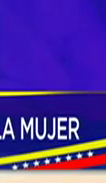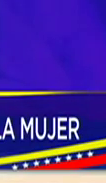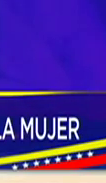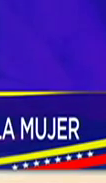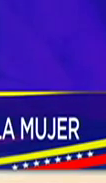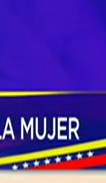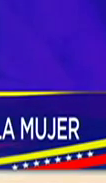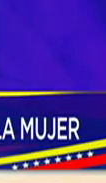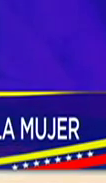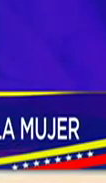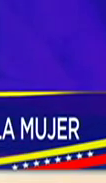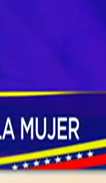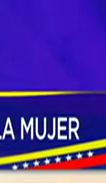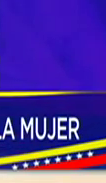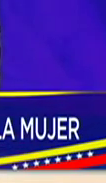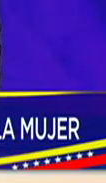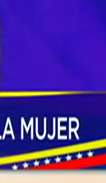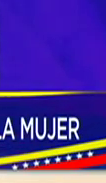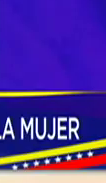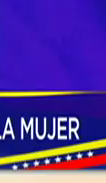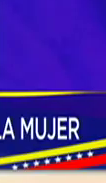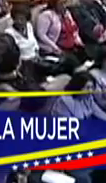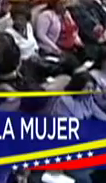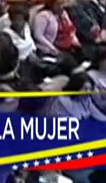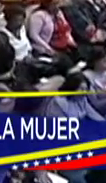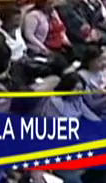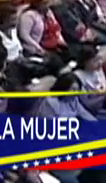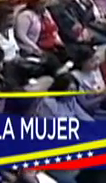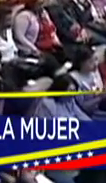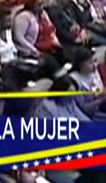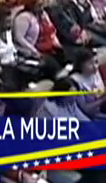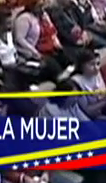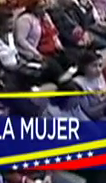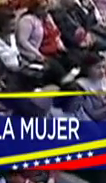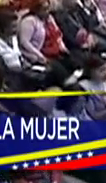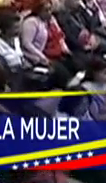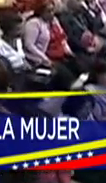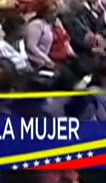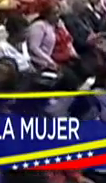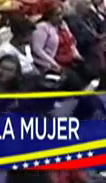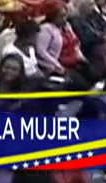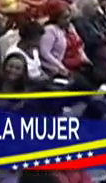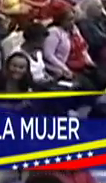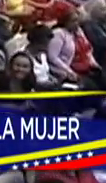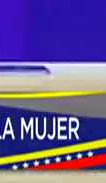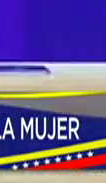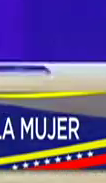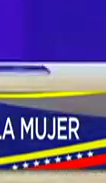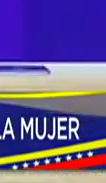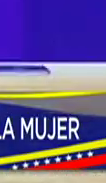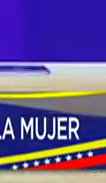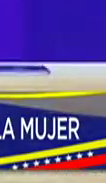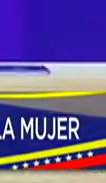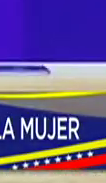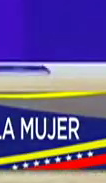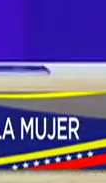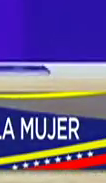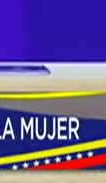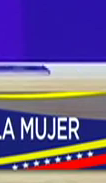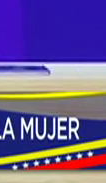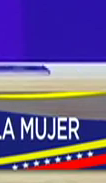nacional, presidente. Correcto, bueno. Nace la plataforma educativa Venezuela Mujer